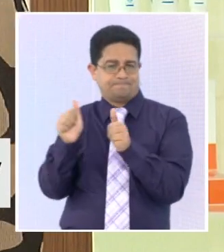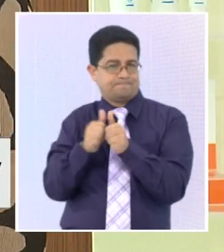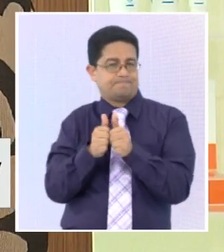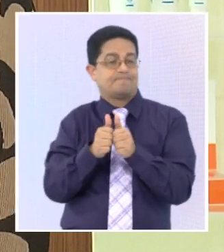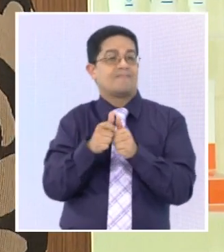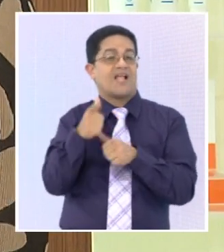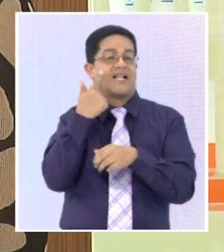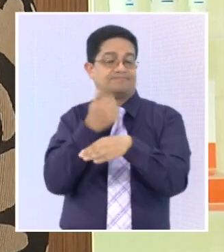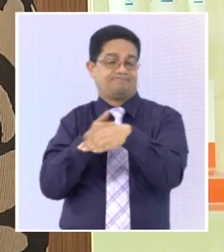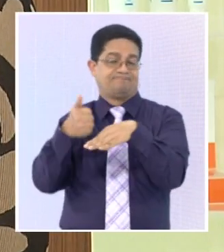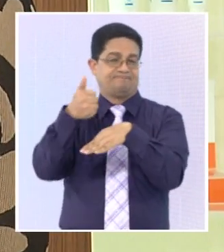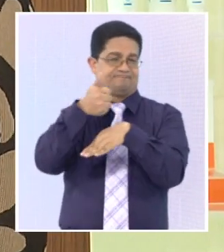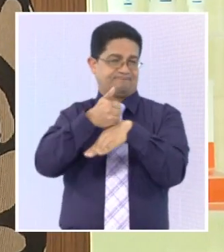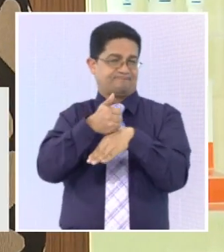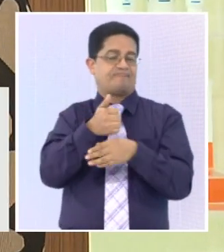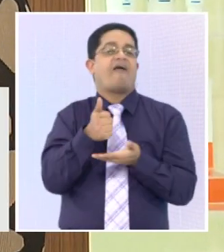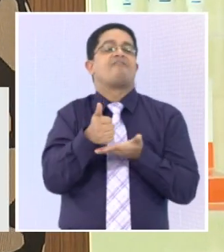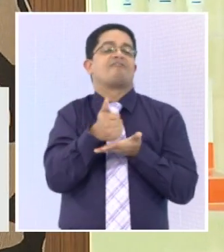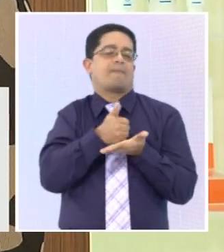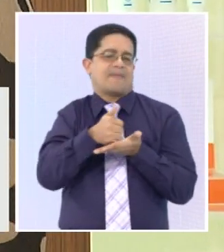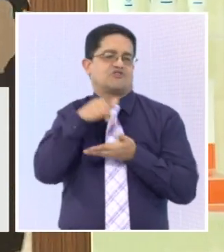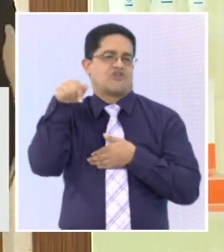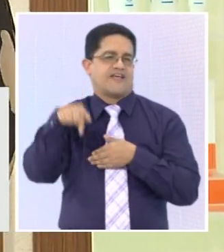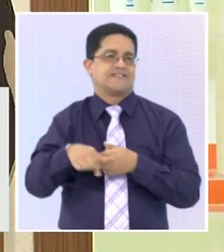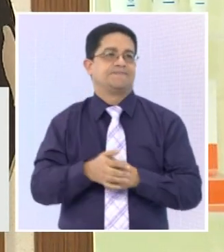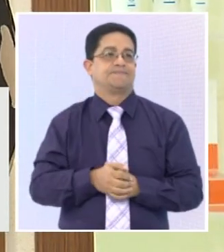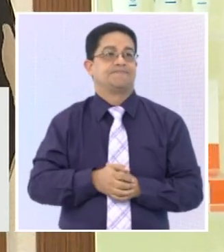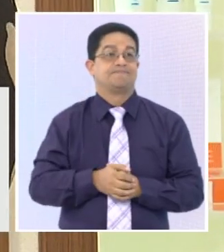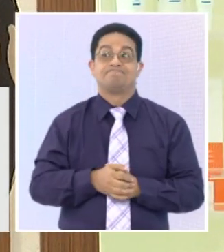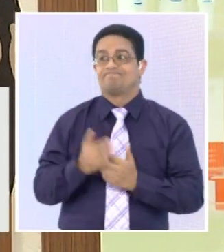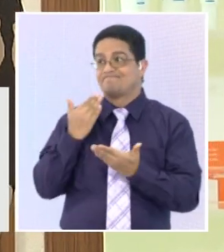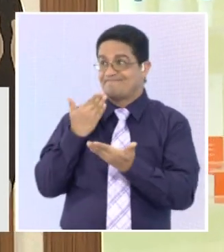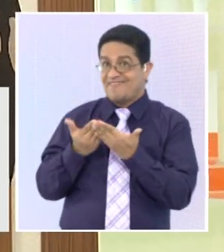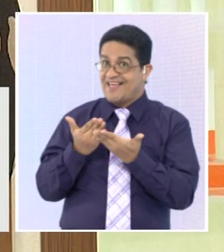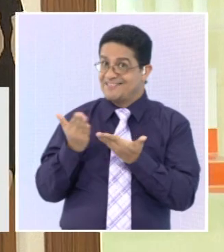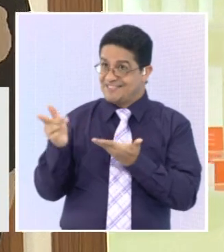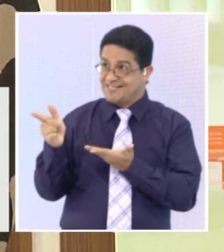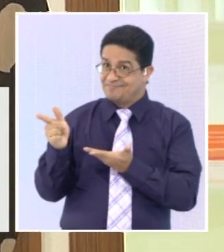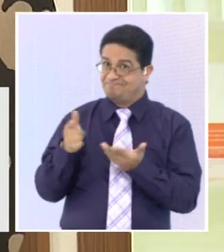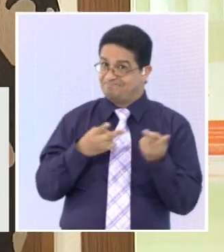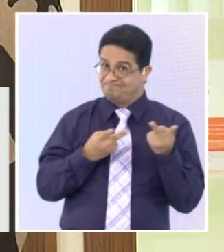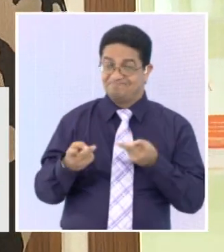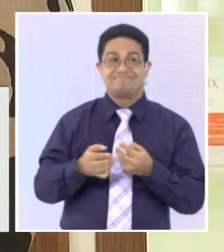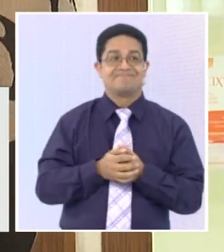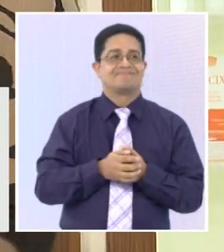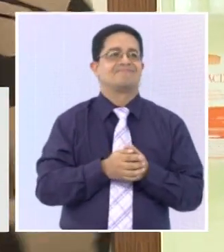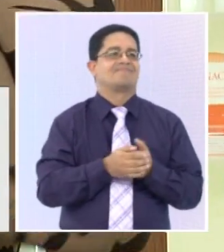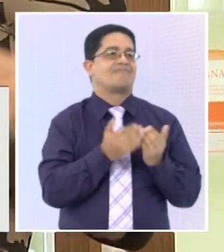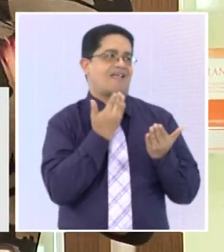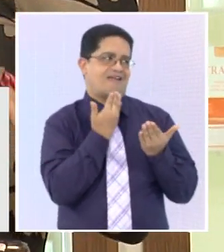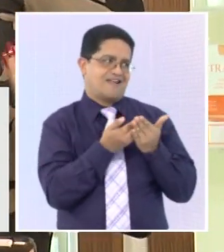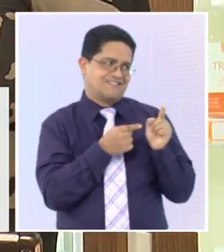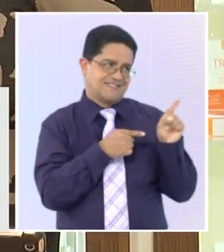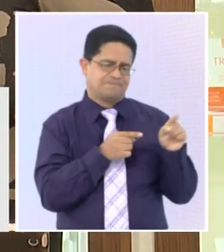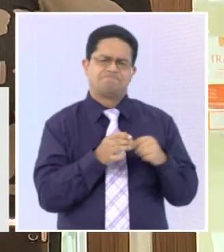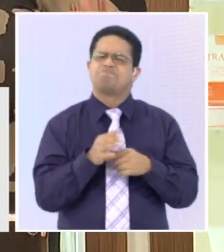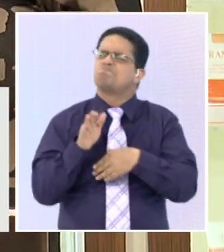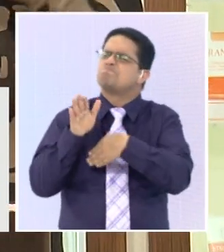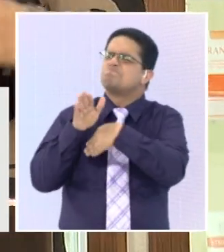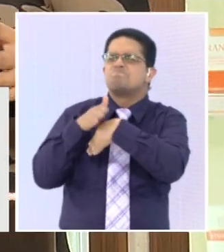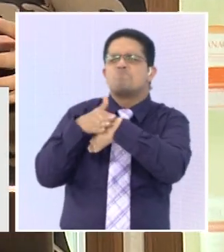regente farmacéutico de esta sucursal. Omar, gracias por recibirnos en esta área. Gracias a ti, Daniela. ¿Por qué pensar